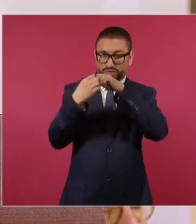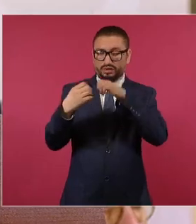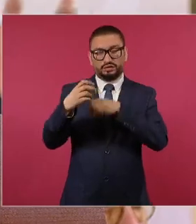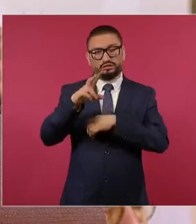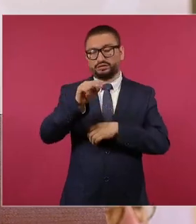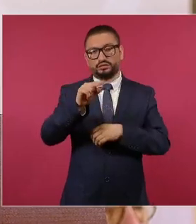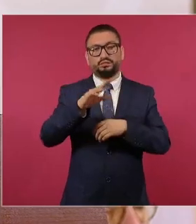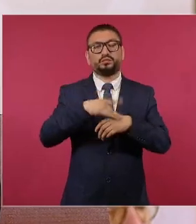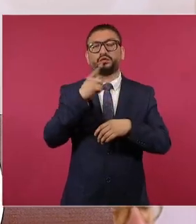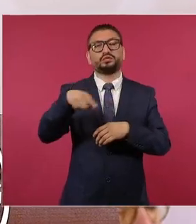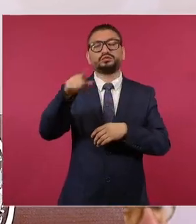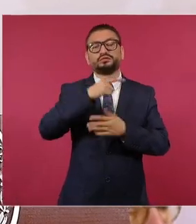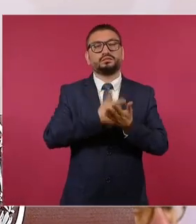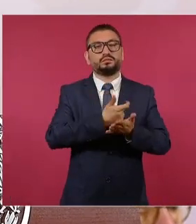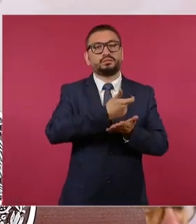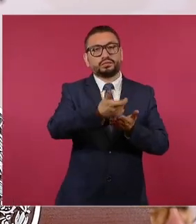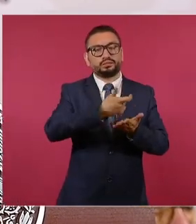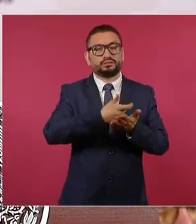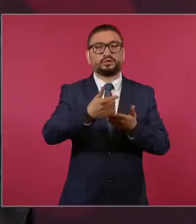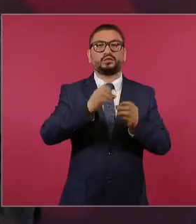porque contratan